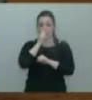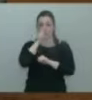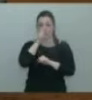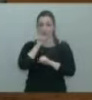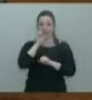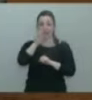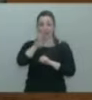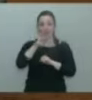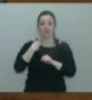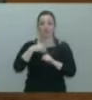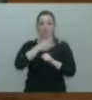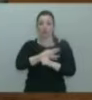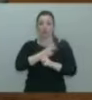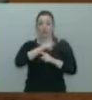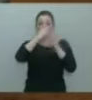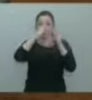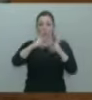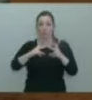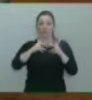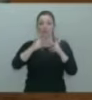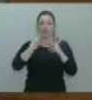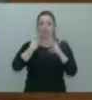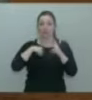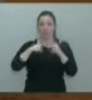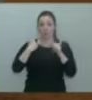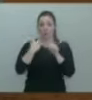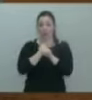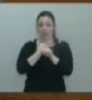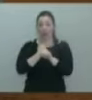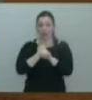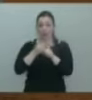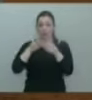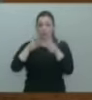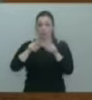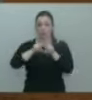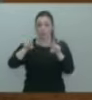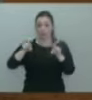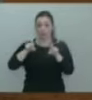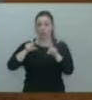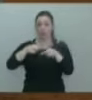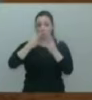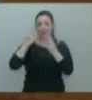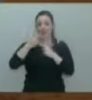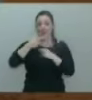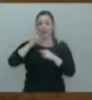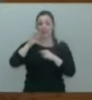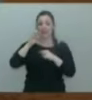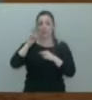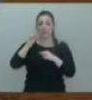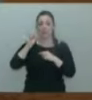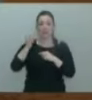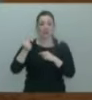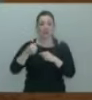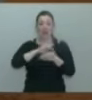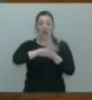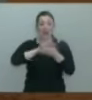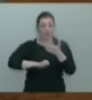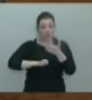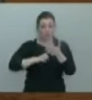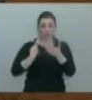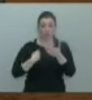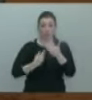Sindicatura de Cuentas sobre la actividad desarrollada por la empresa pública Gispasa. Un informe que ya me atreví a calificar en